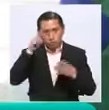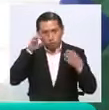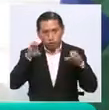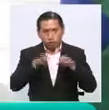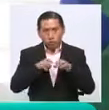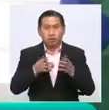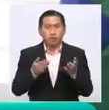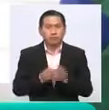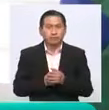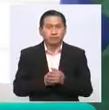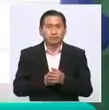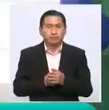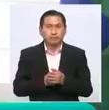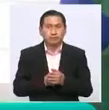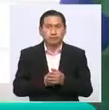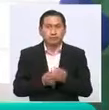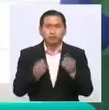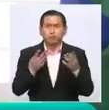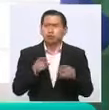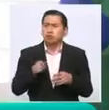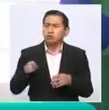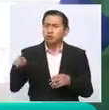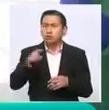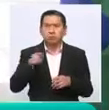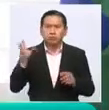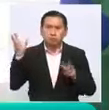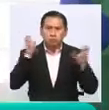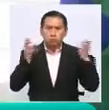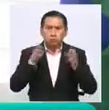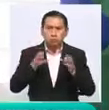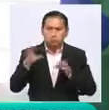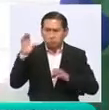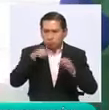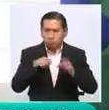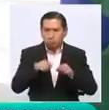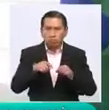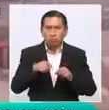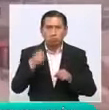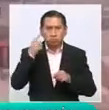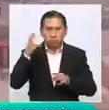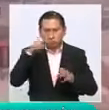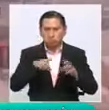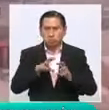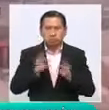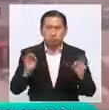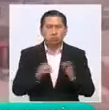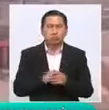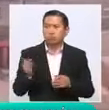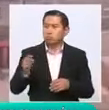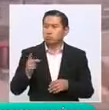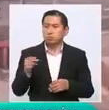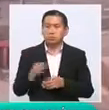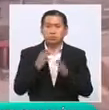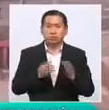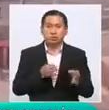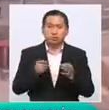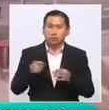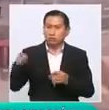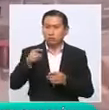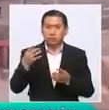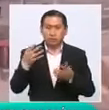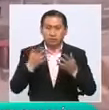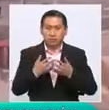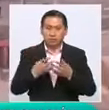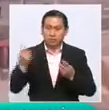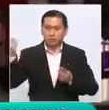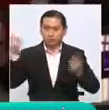porque mucho se está escuchando de licitación y aquí no es ninguna licitación. El viceministro explicó que las empresas que se presentaron a